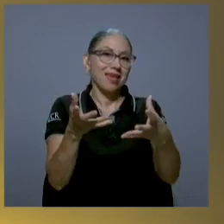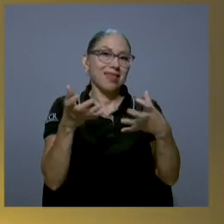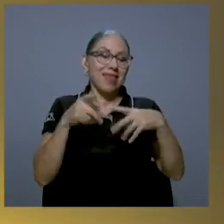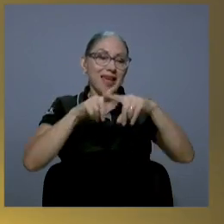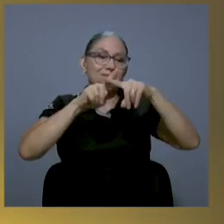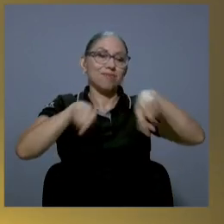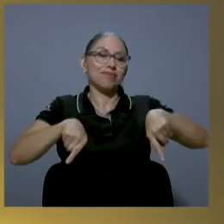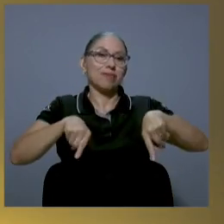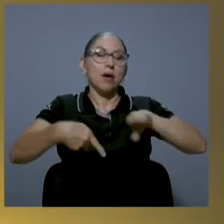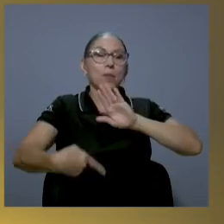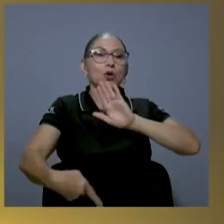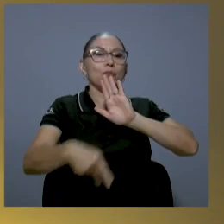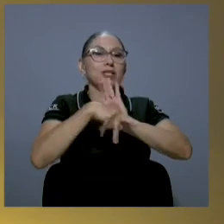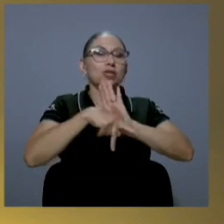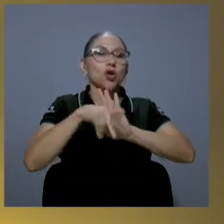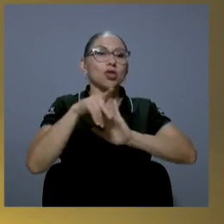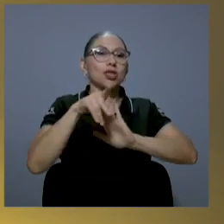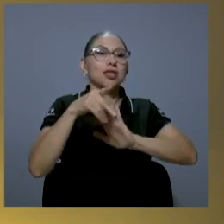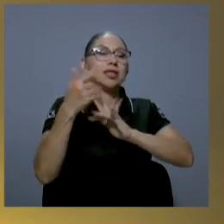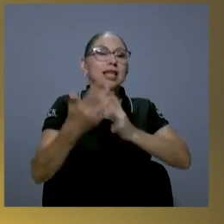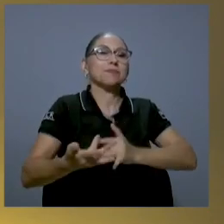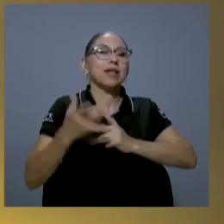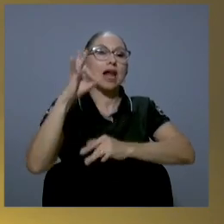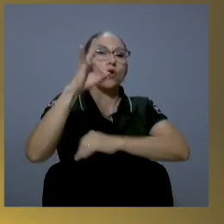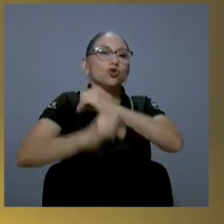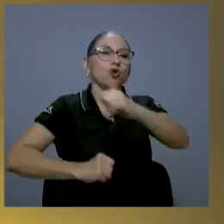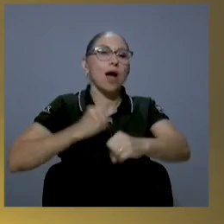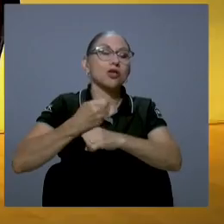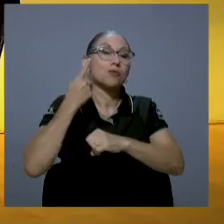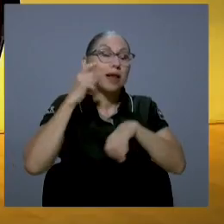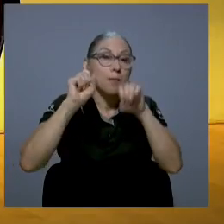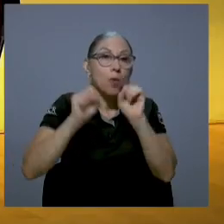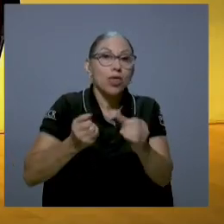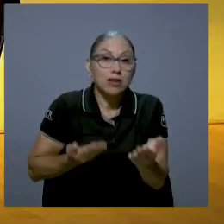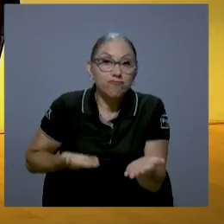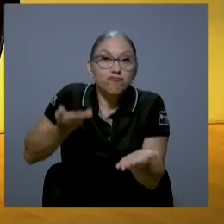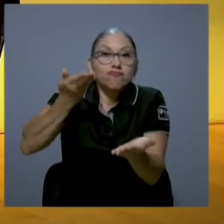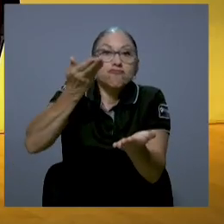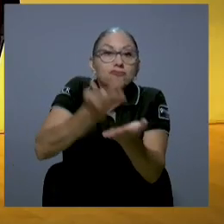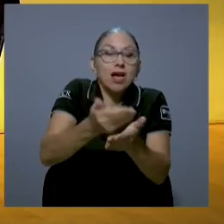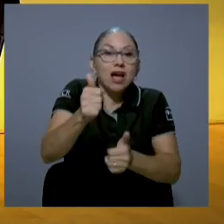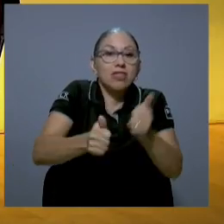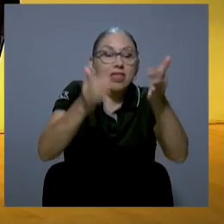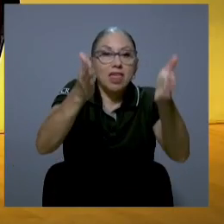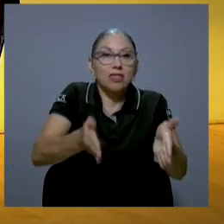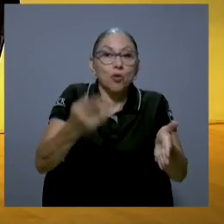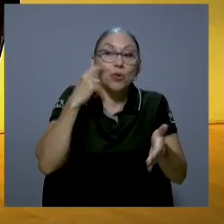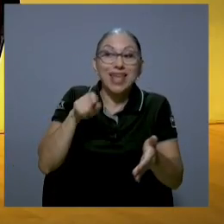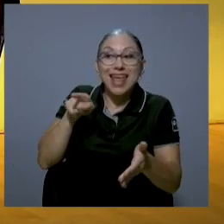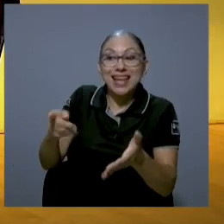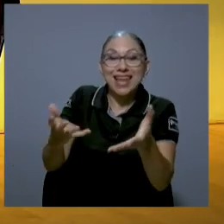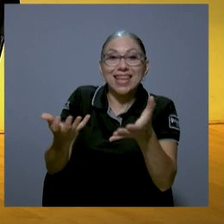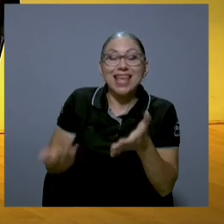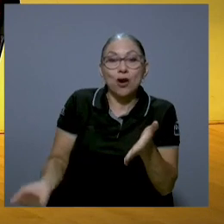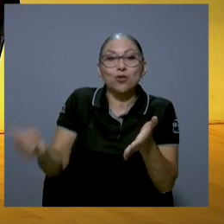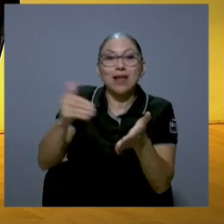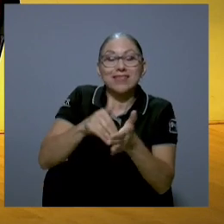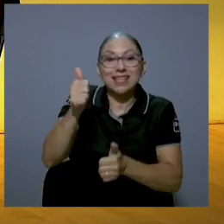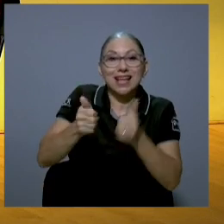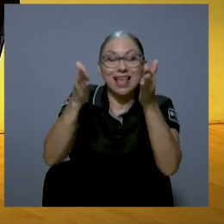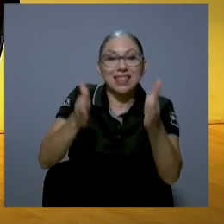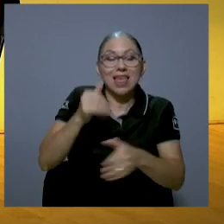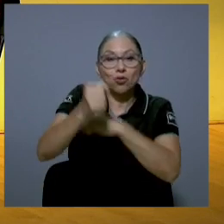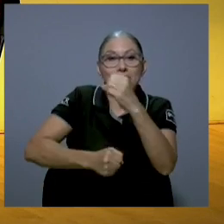esperar 8 años para volver a ser candidato presidencial, porque él pretendía ser candidato nuevamente en el 53. Sin